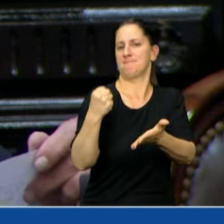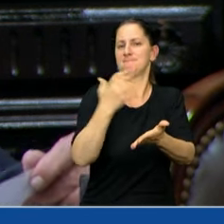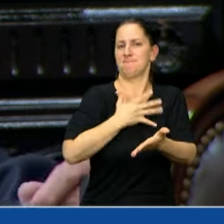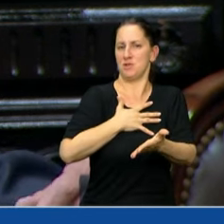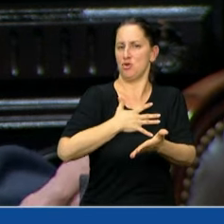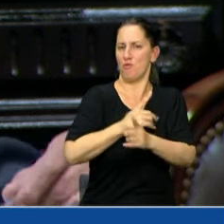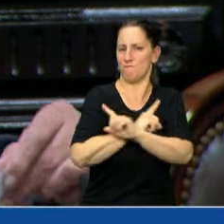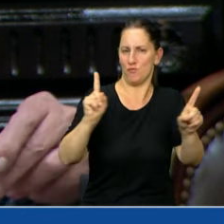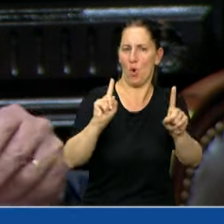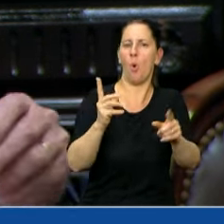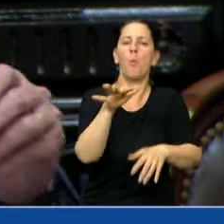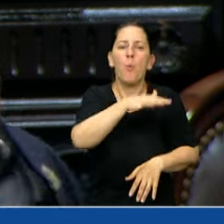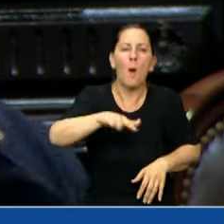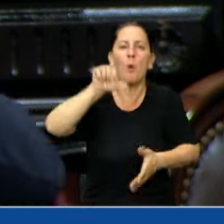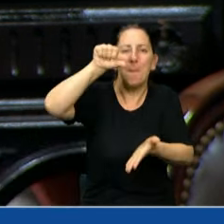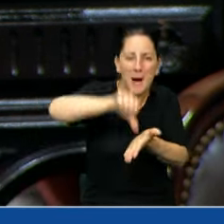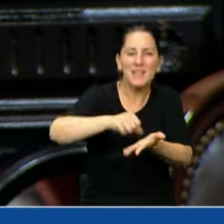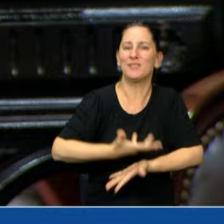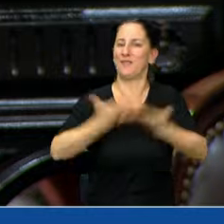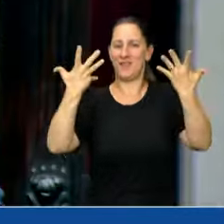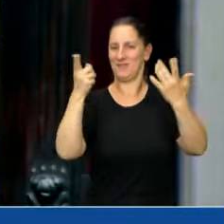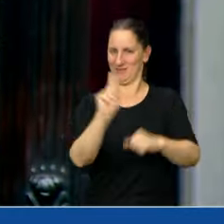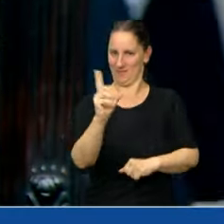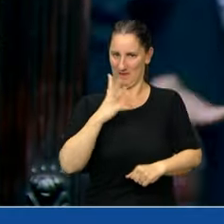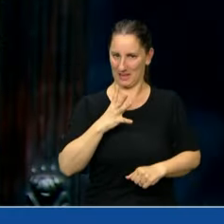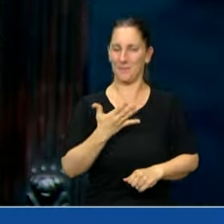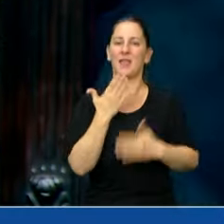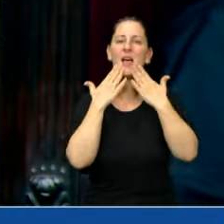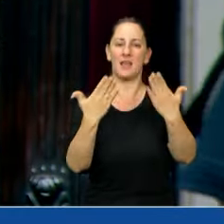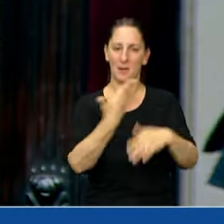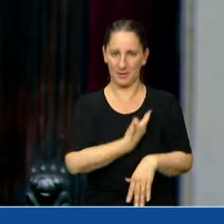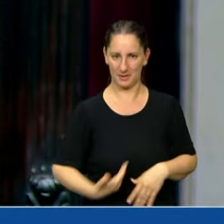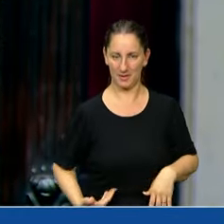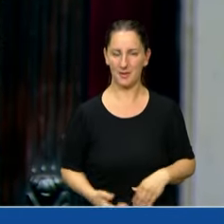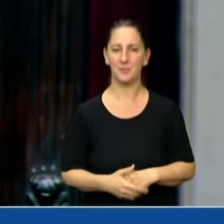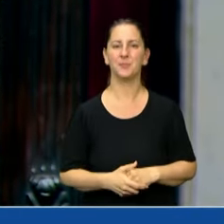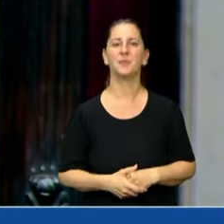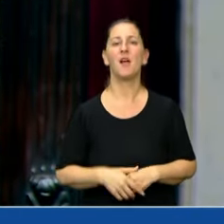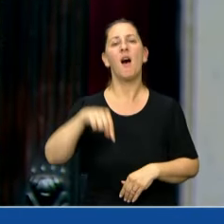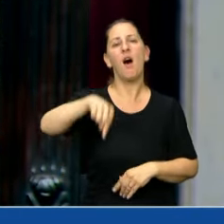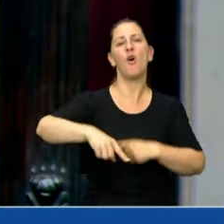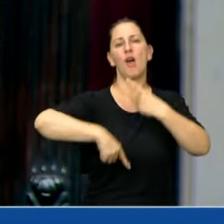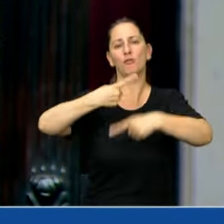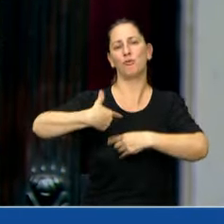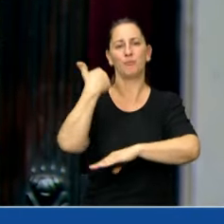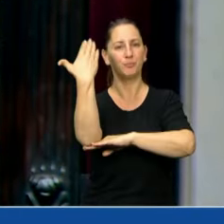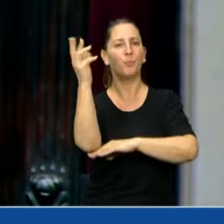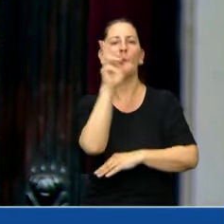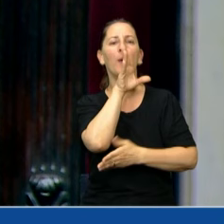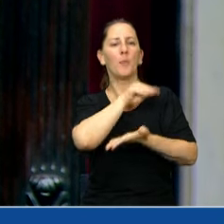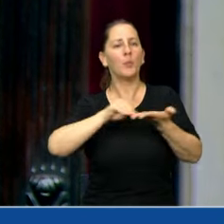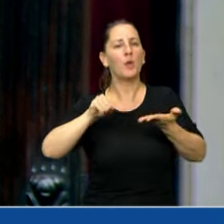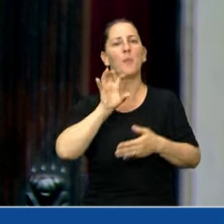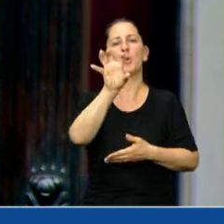un pueblo feliz gracias presidente Gracias diputado Bermejo continúa en uso de la palabra la diputada por la